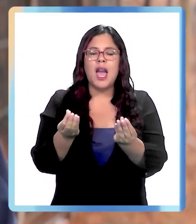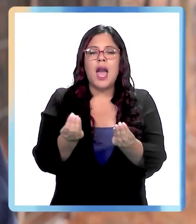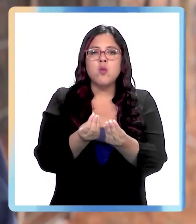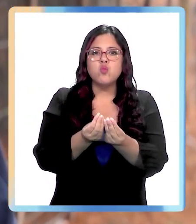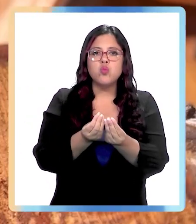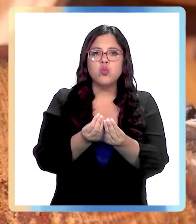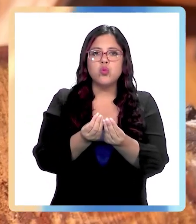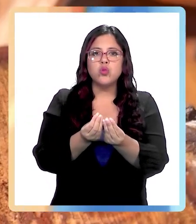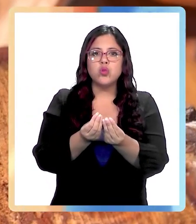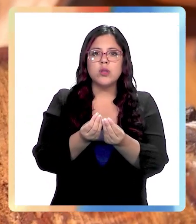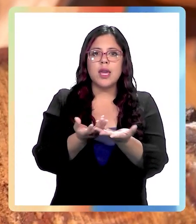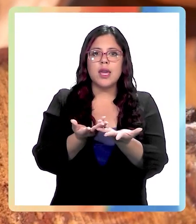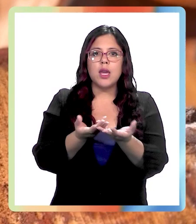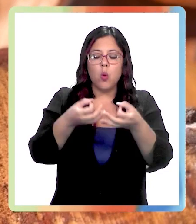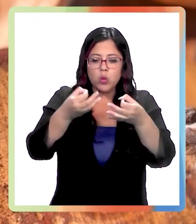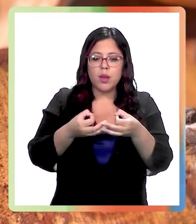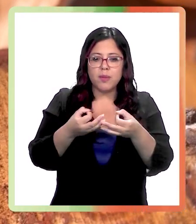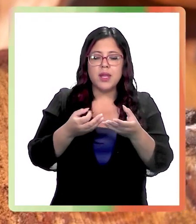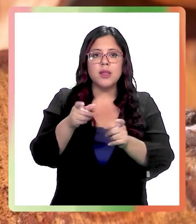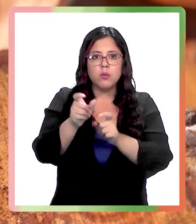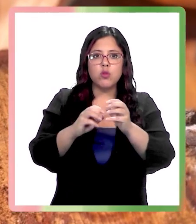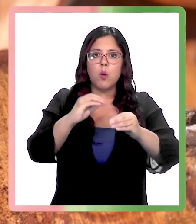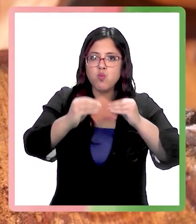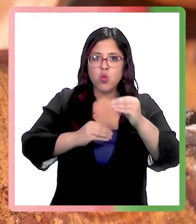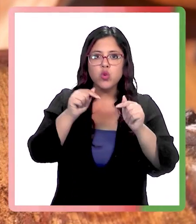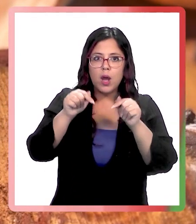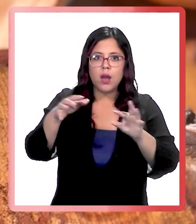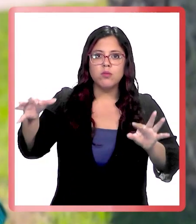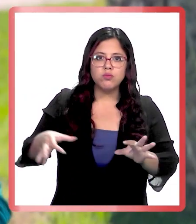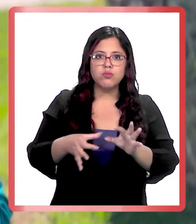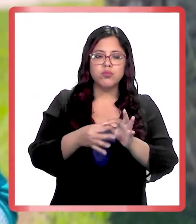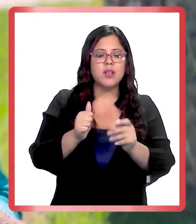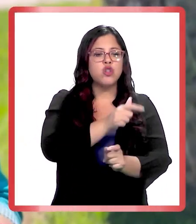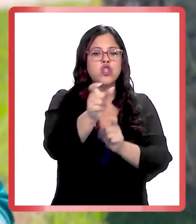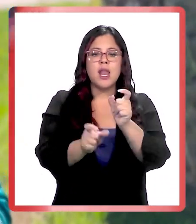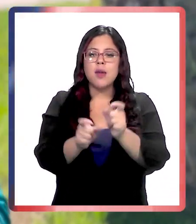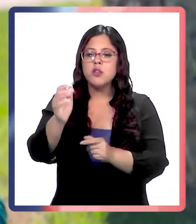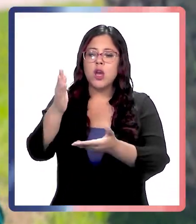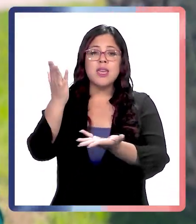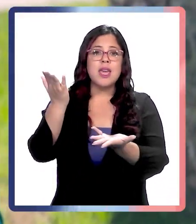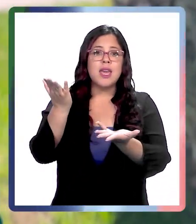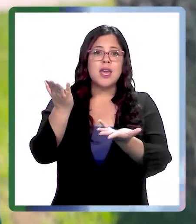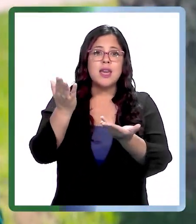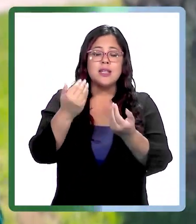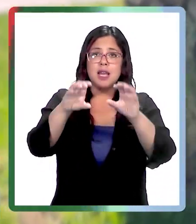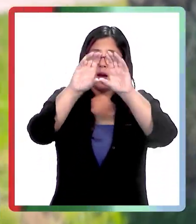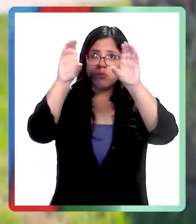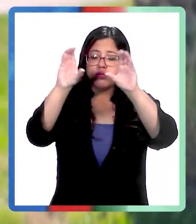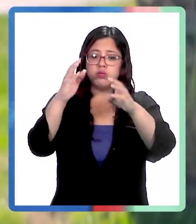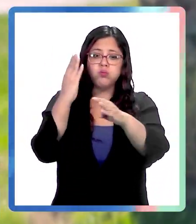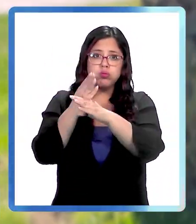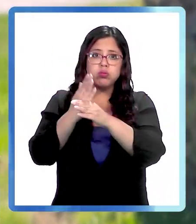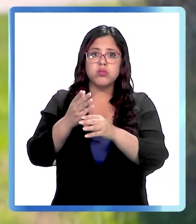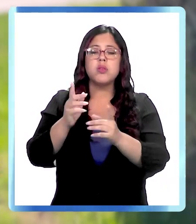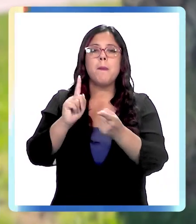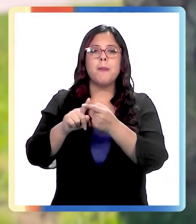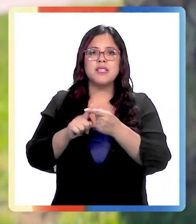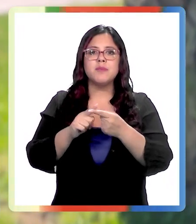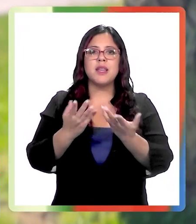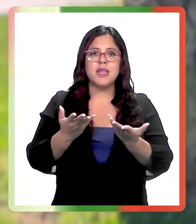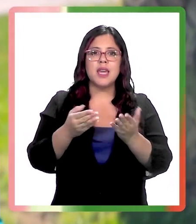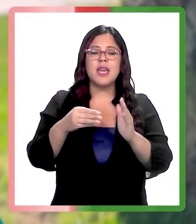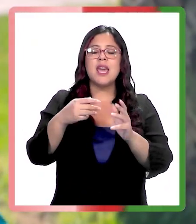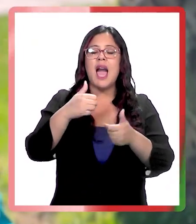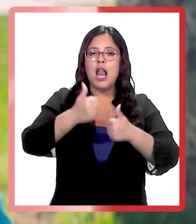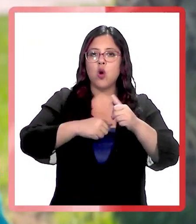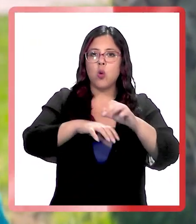productores que están asociados al bosque nativo. A todos los leñeros de nuestra región, a participar del concurso Leña Más Seca. Este